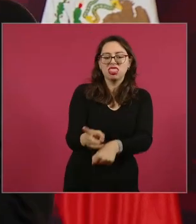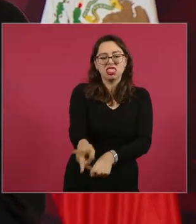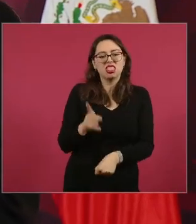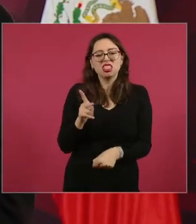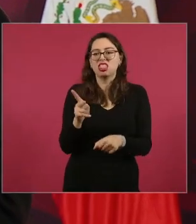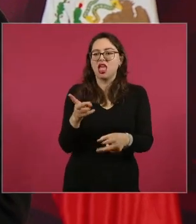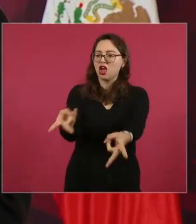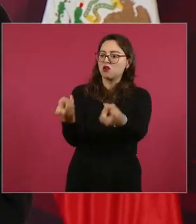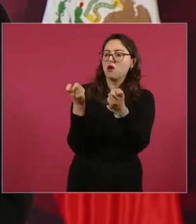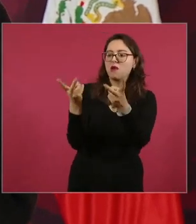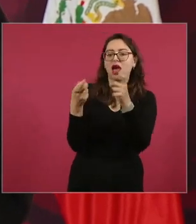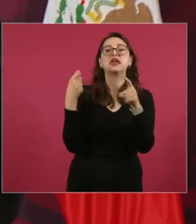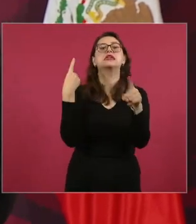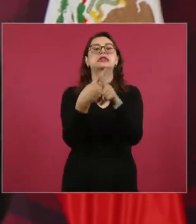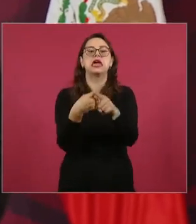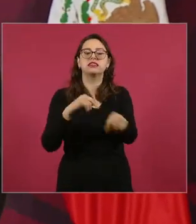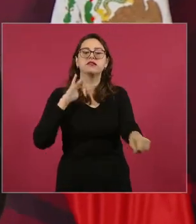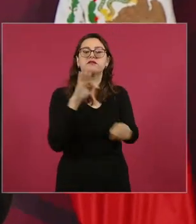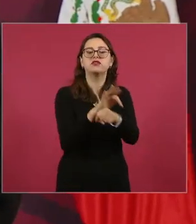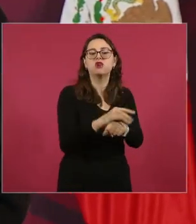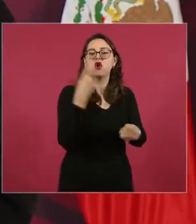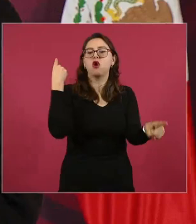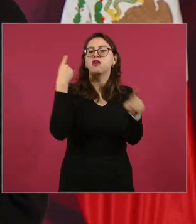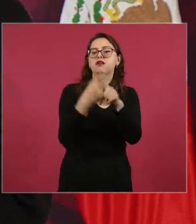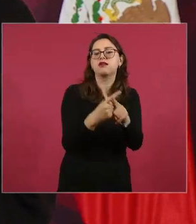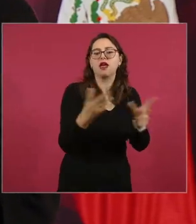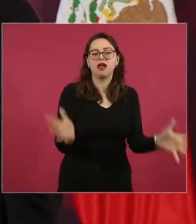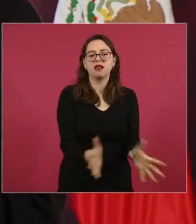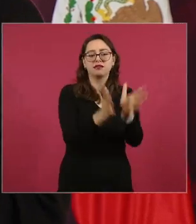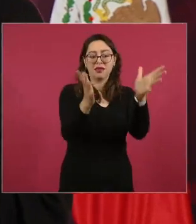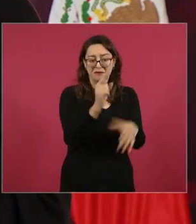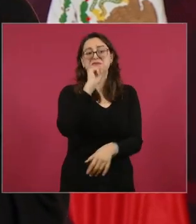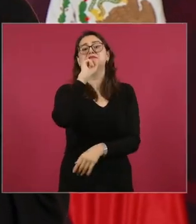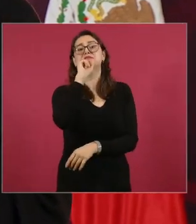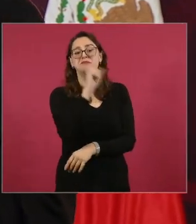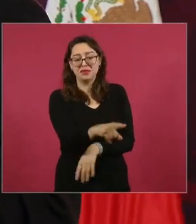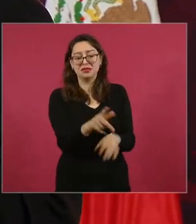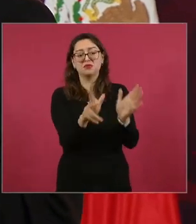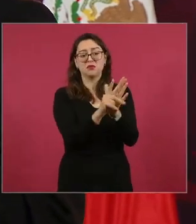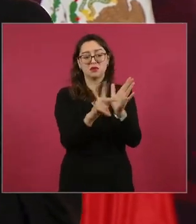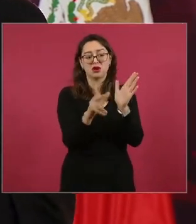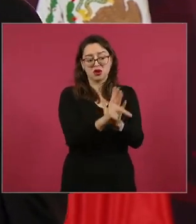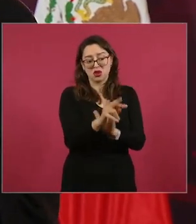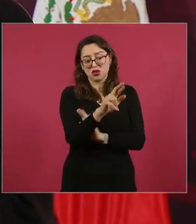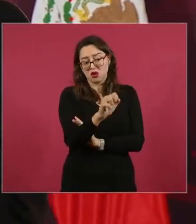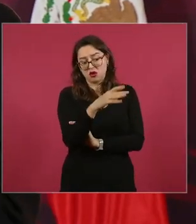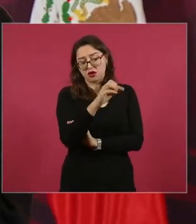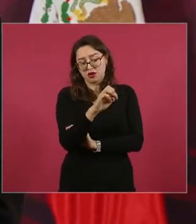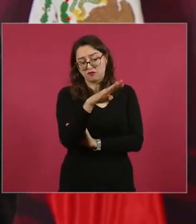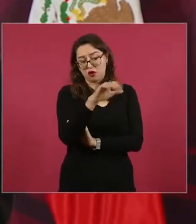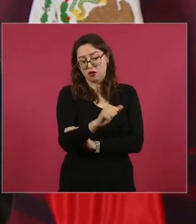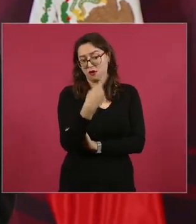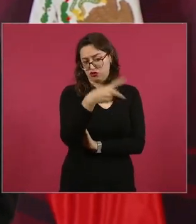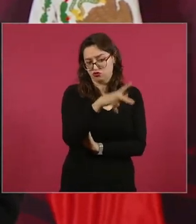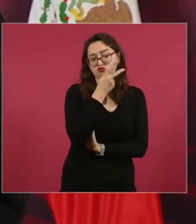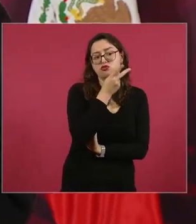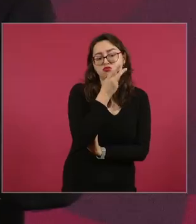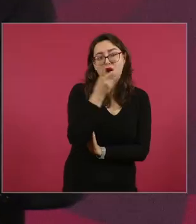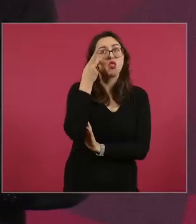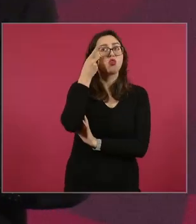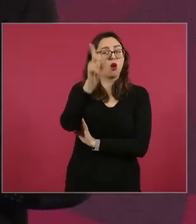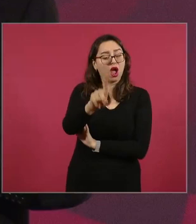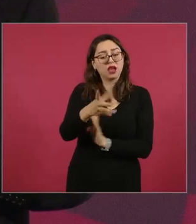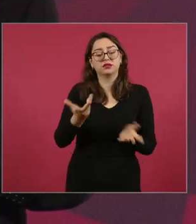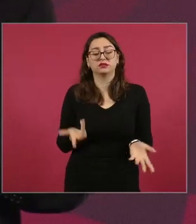papá, o sea, con todo respeto, porque últimamente supe que estaba enfermo y ojalá y esté bien de salud,